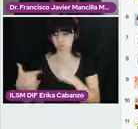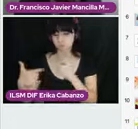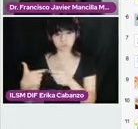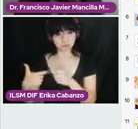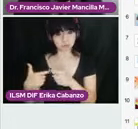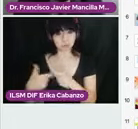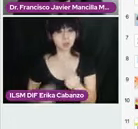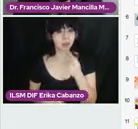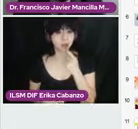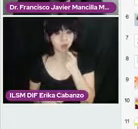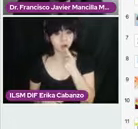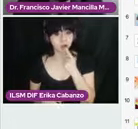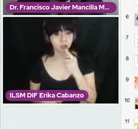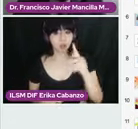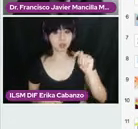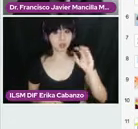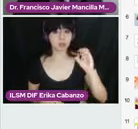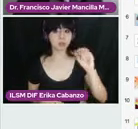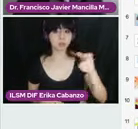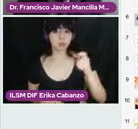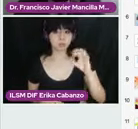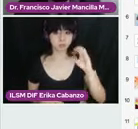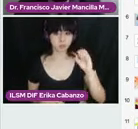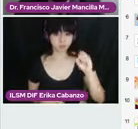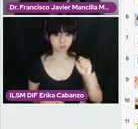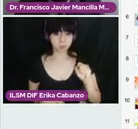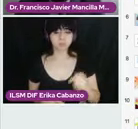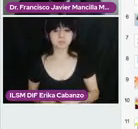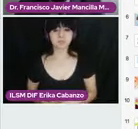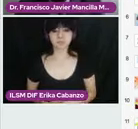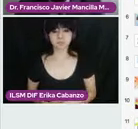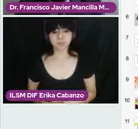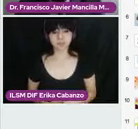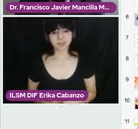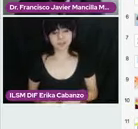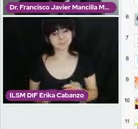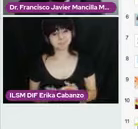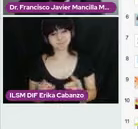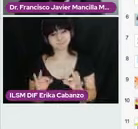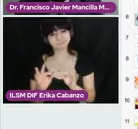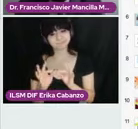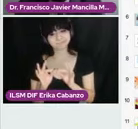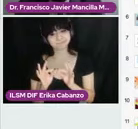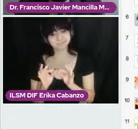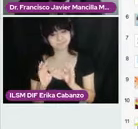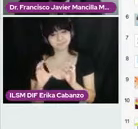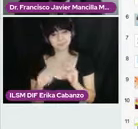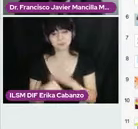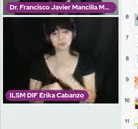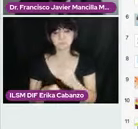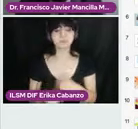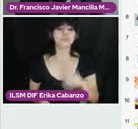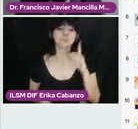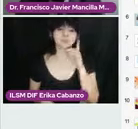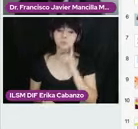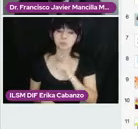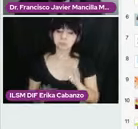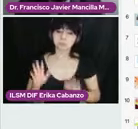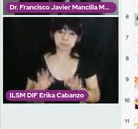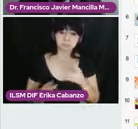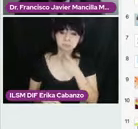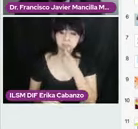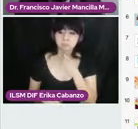es muy importante el apartado de medicamentos. En mujeres es muy común que receten, por ejemplo, amikacina o